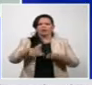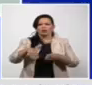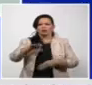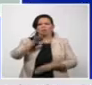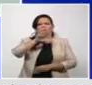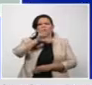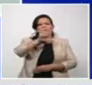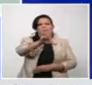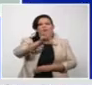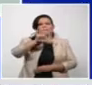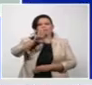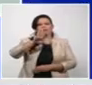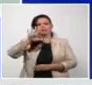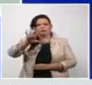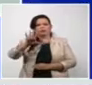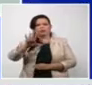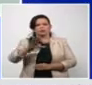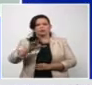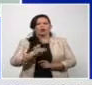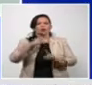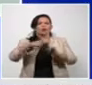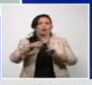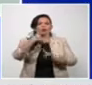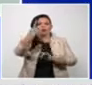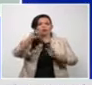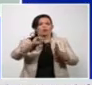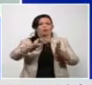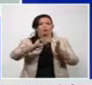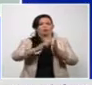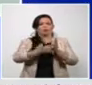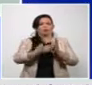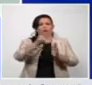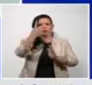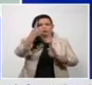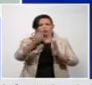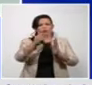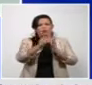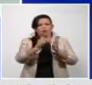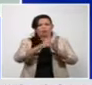por millón de habitantes. Gran Bretaña con